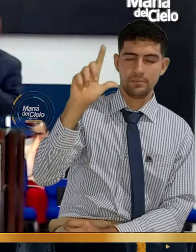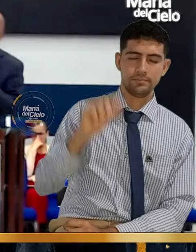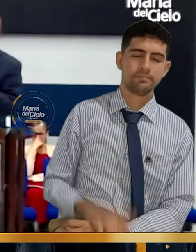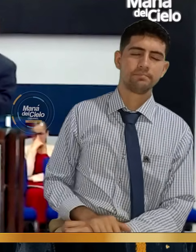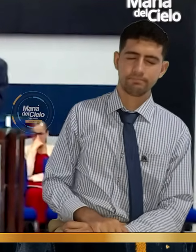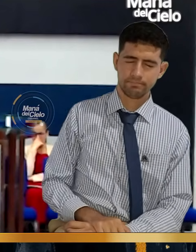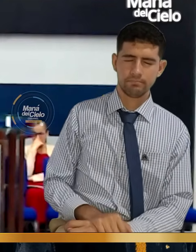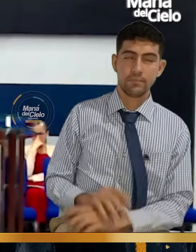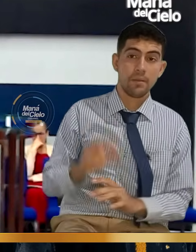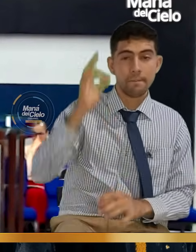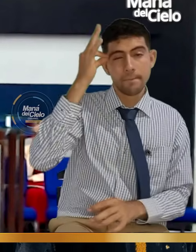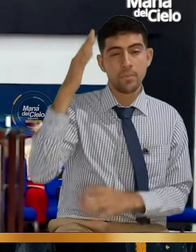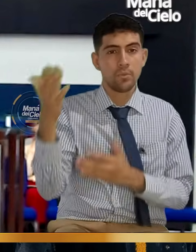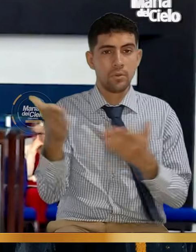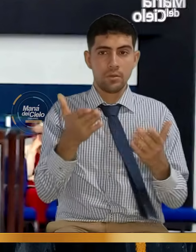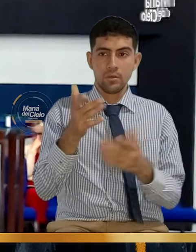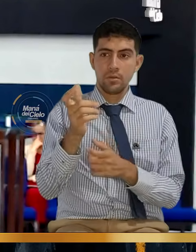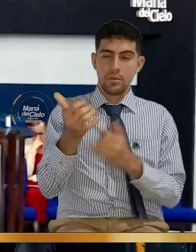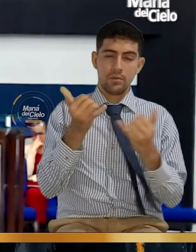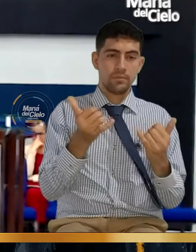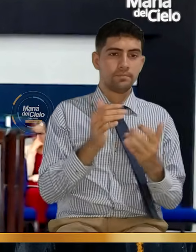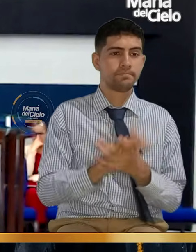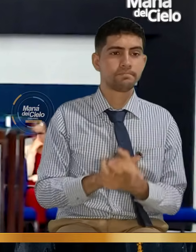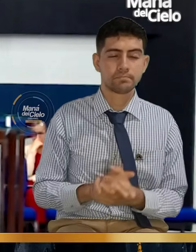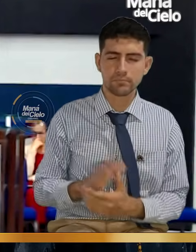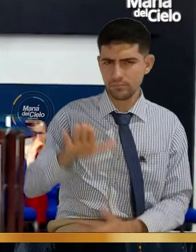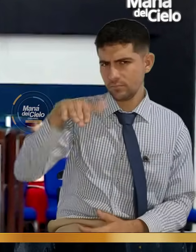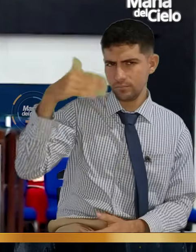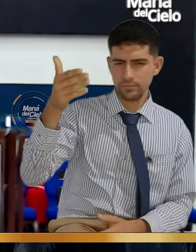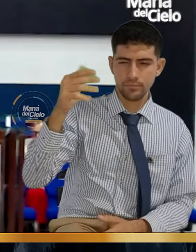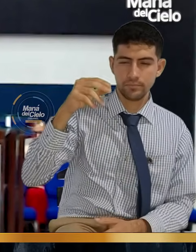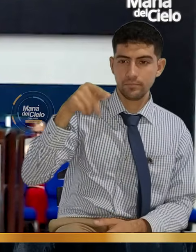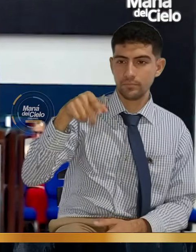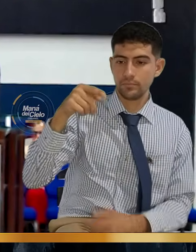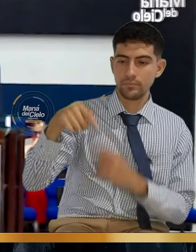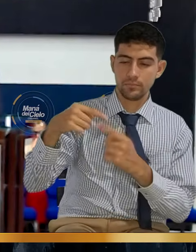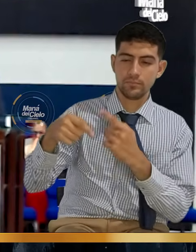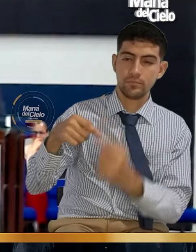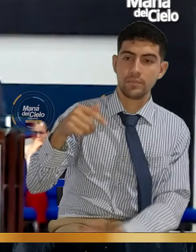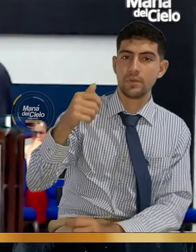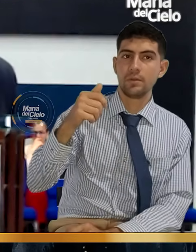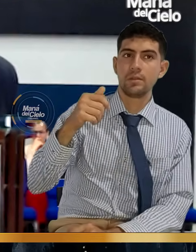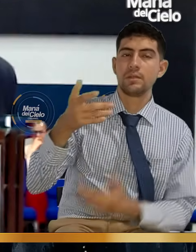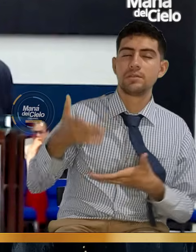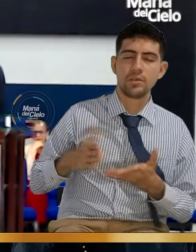donde iba Dios estaba con él, se cumplió con Isaac. Porque donde iba Isaac, Dios lo